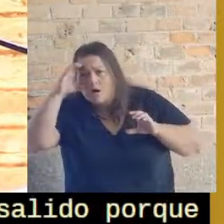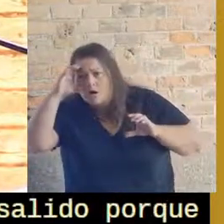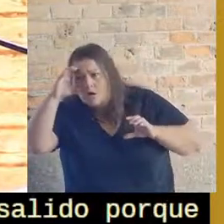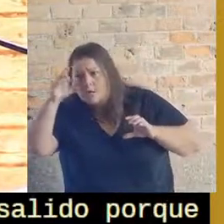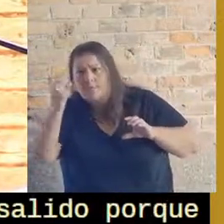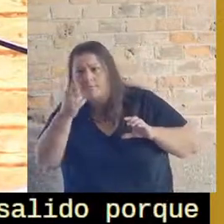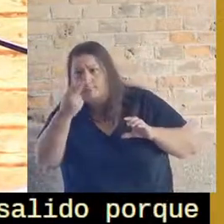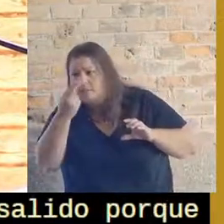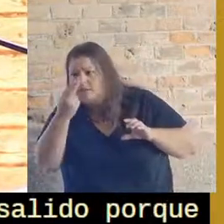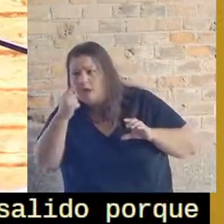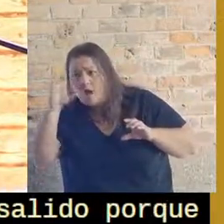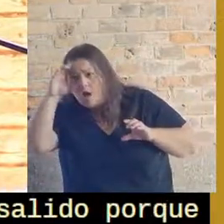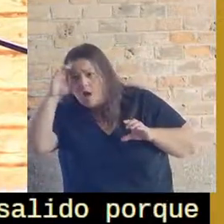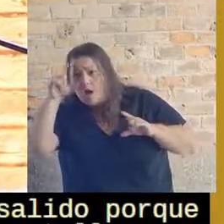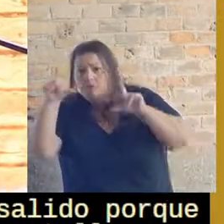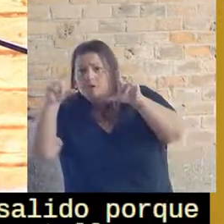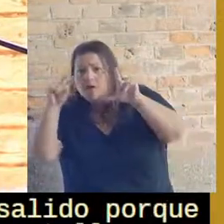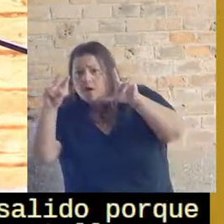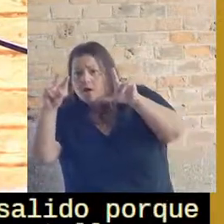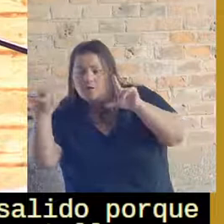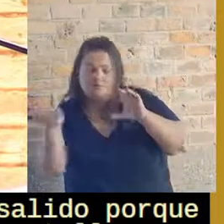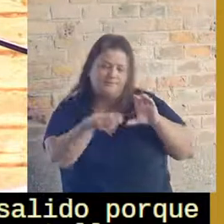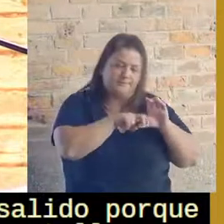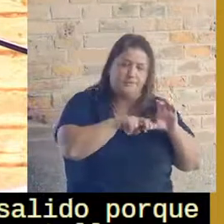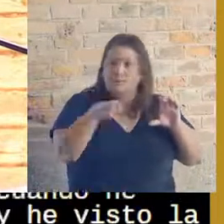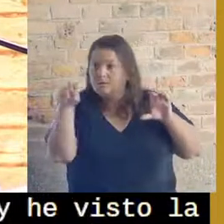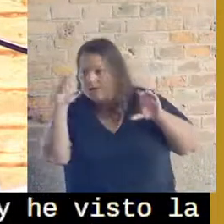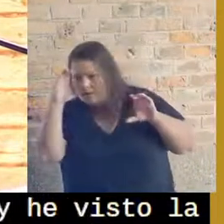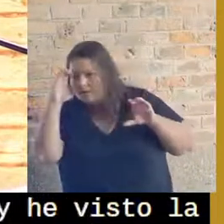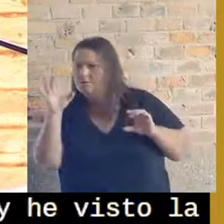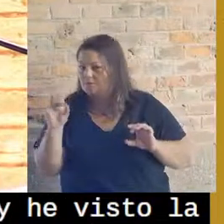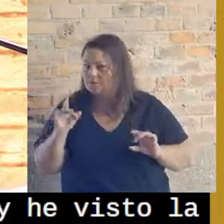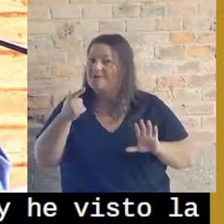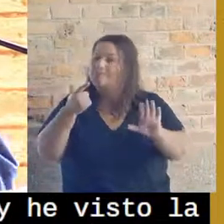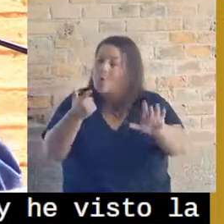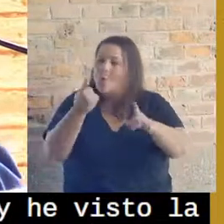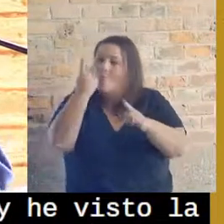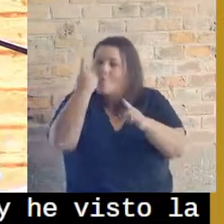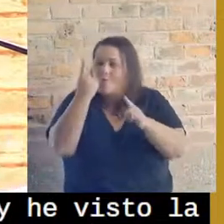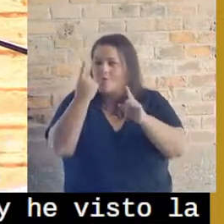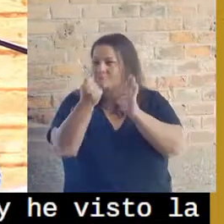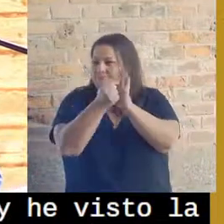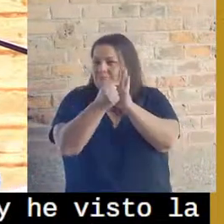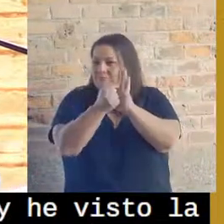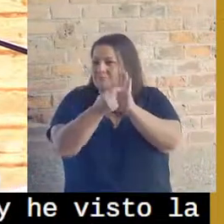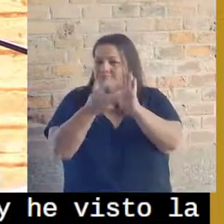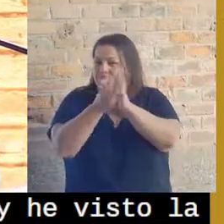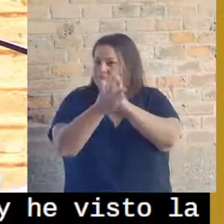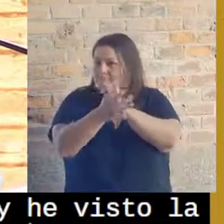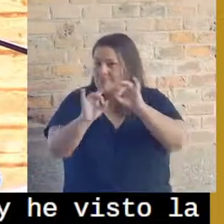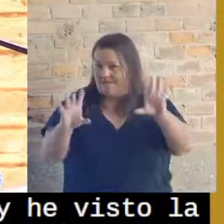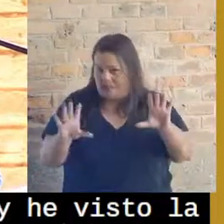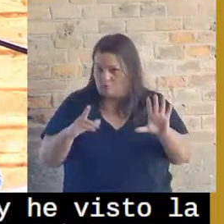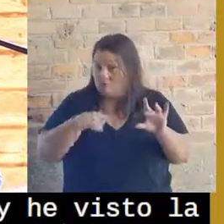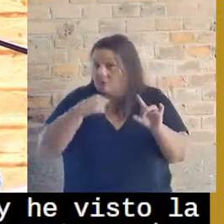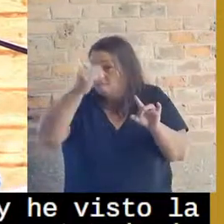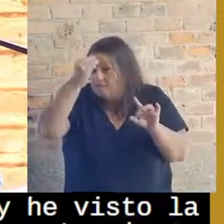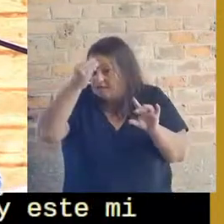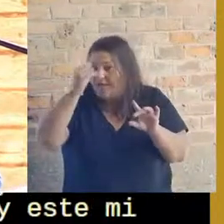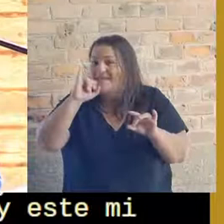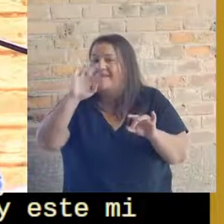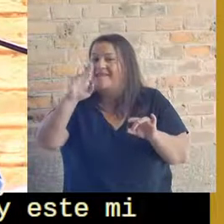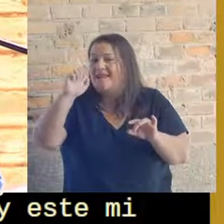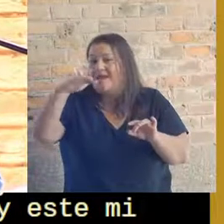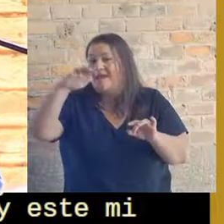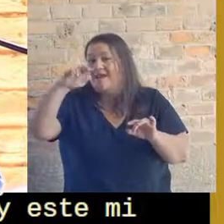algo que me interesaba y he visto la pantalla Pero además yo me voy a guiar de un criterio y es de mi amiga Irene